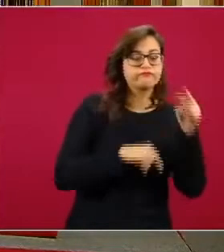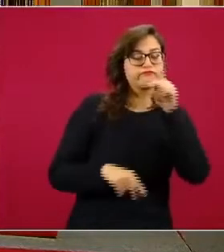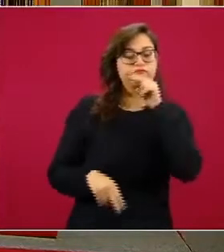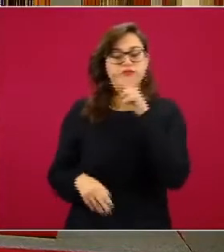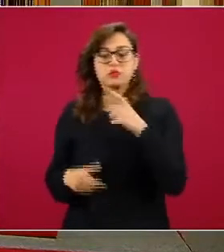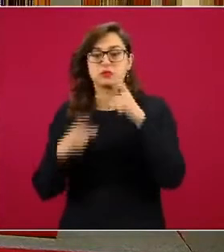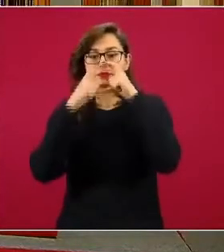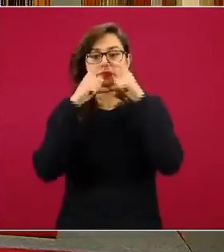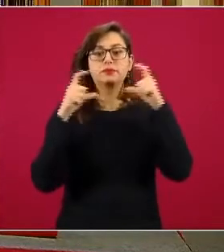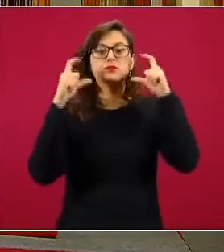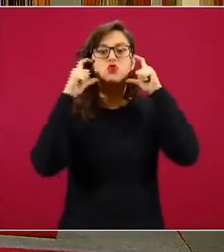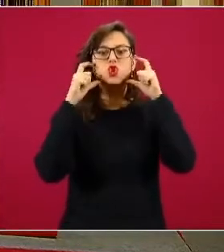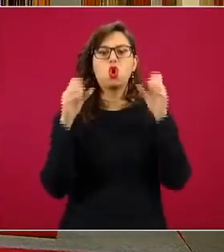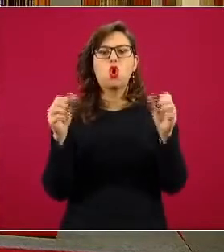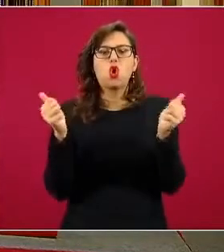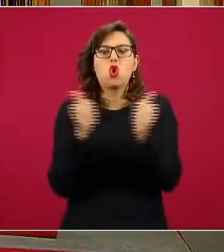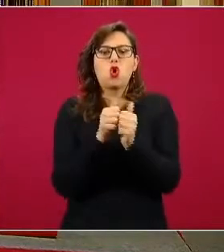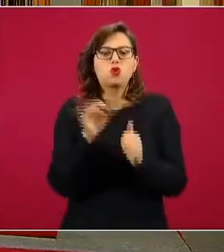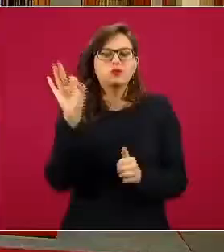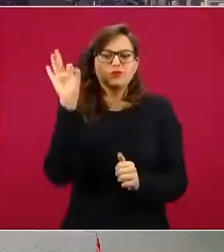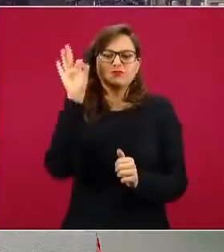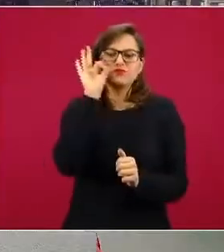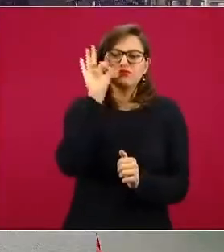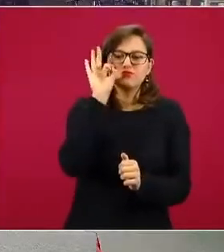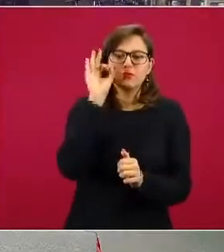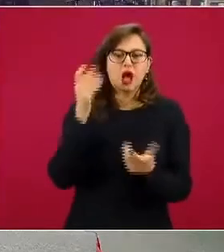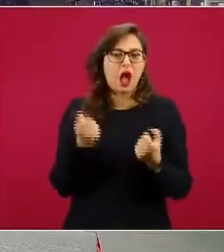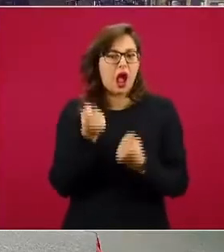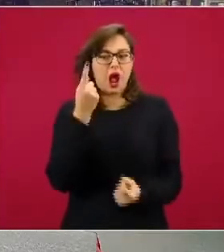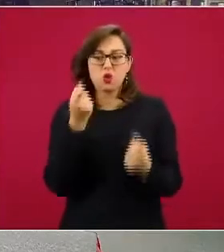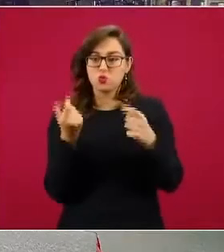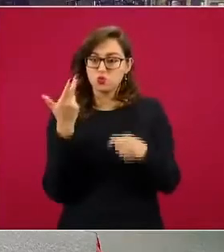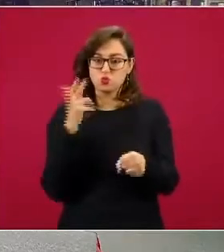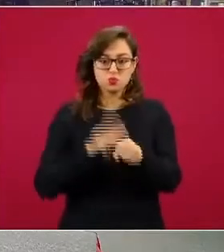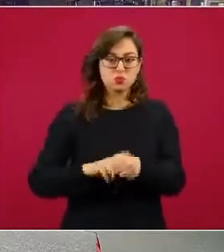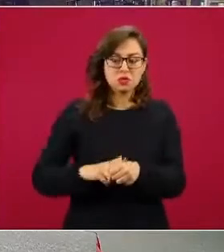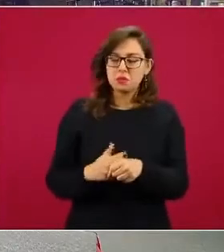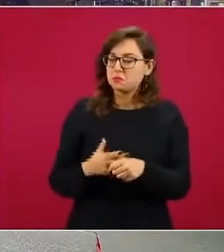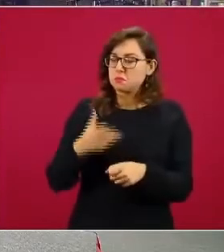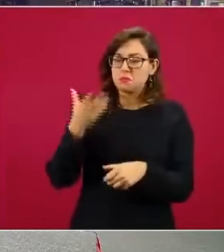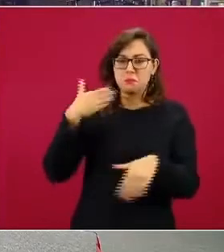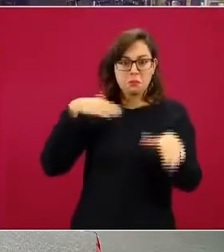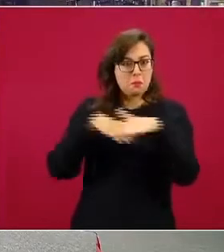muy interesantes en los hospitales en donde ya no te dejan ingresar si tienes este tipo de